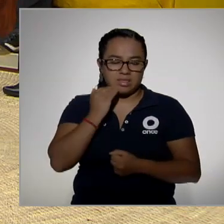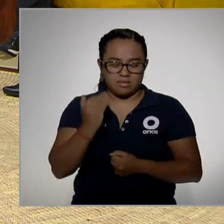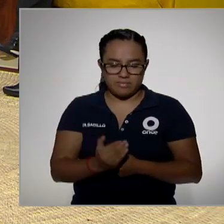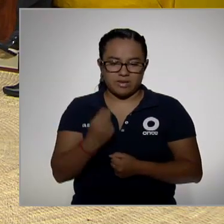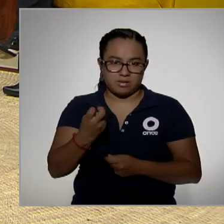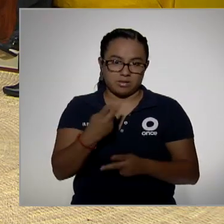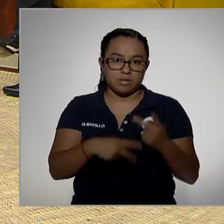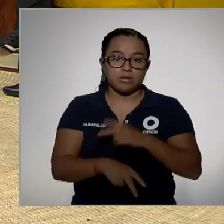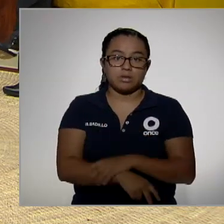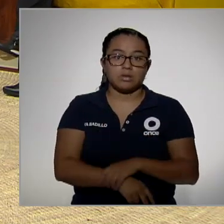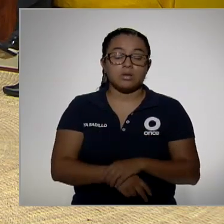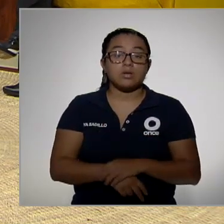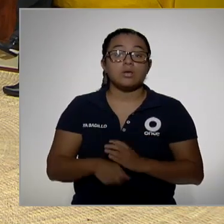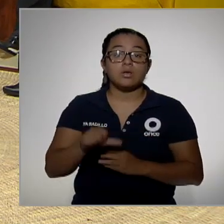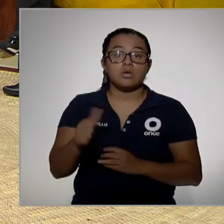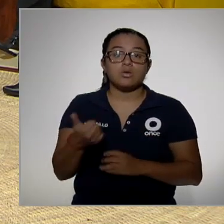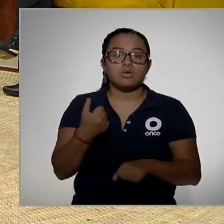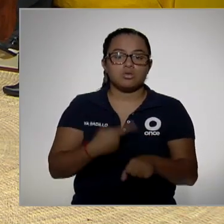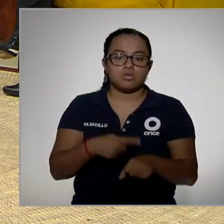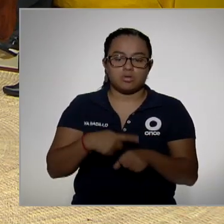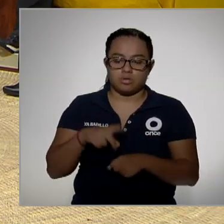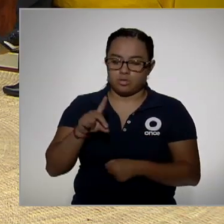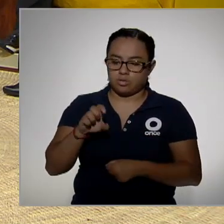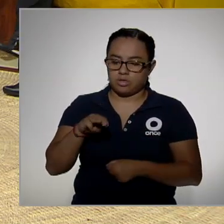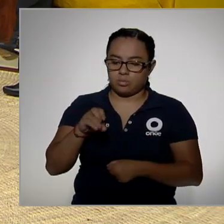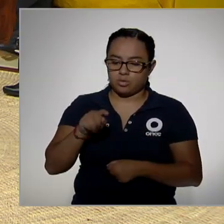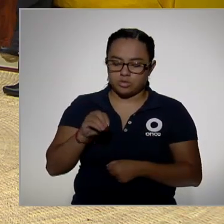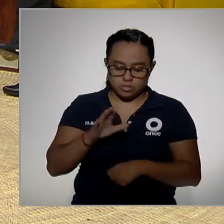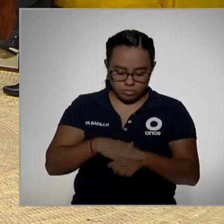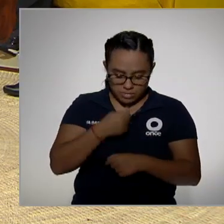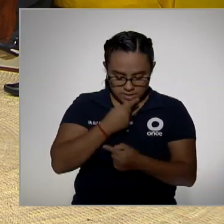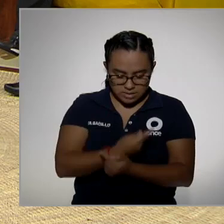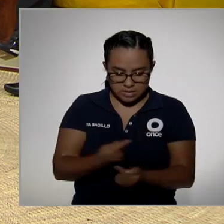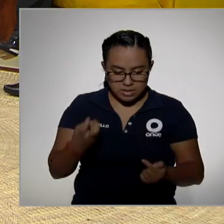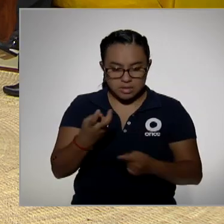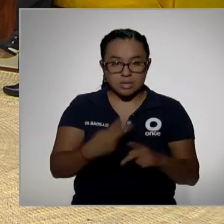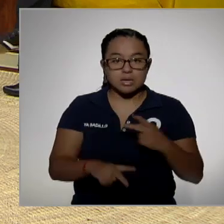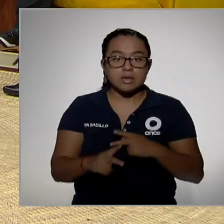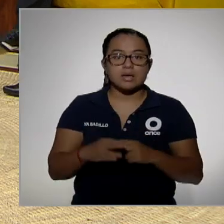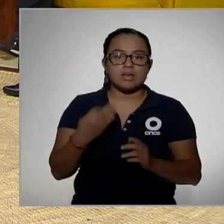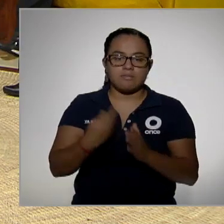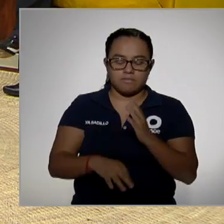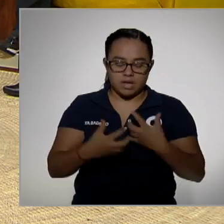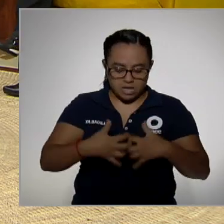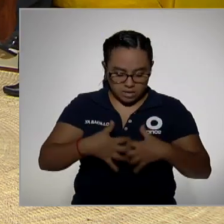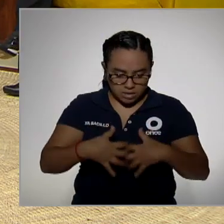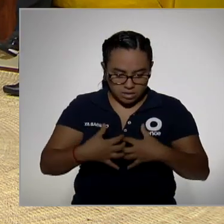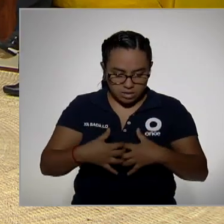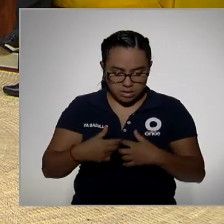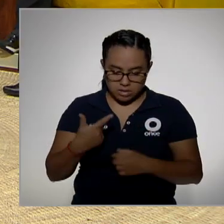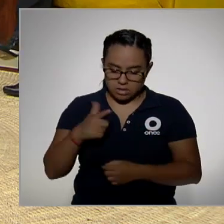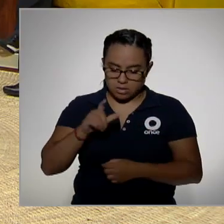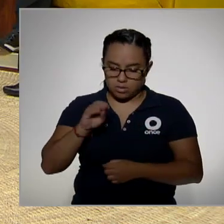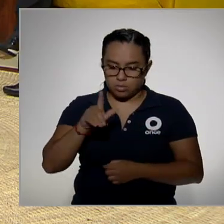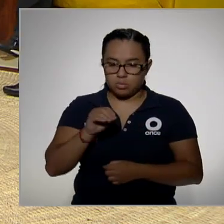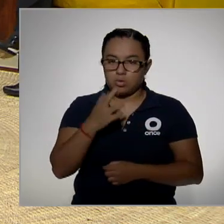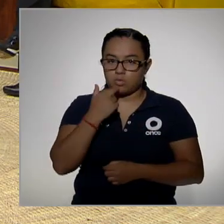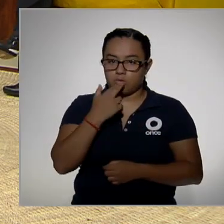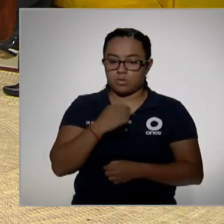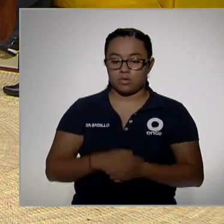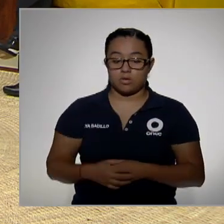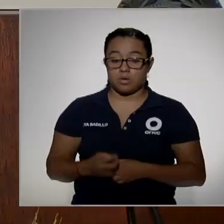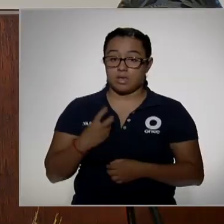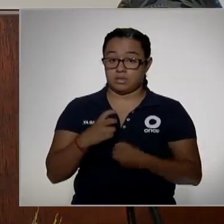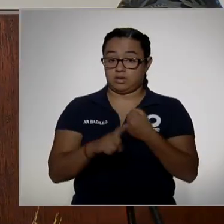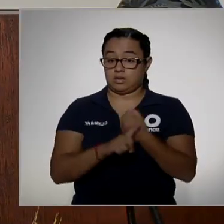produzca y otras son enfermedades de depósitos que son más frecuentes en los niños que también ocasionan una deficiente producción de óvulos es un problema de la médula ósea